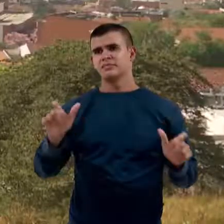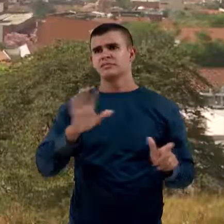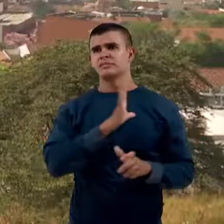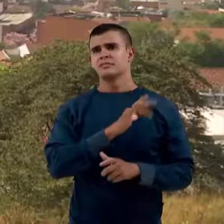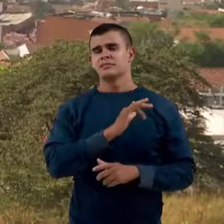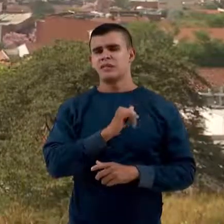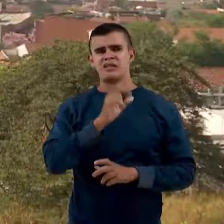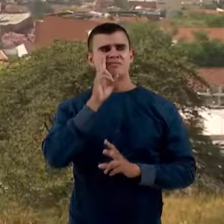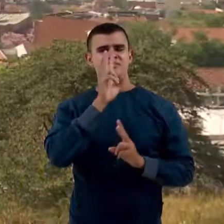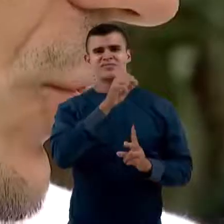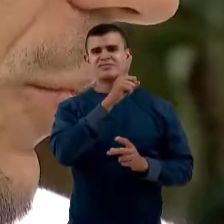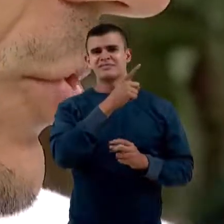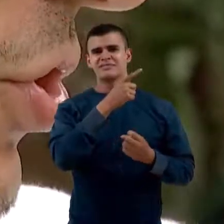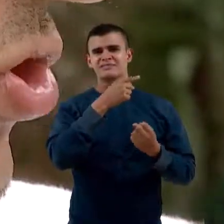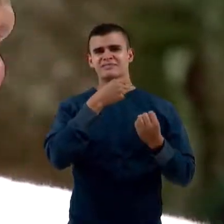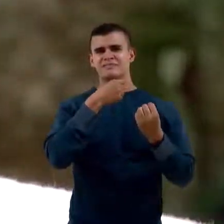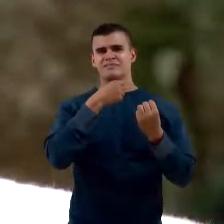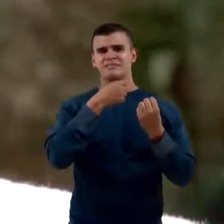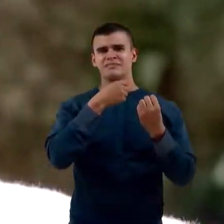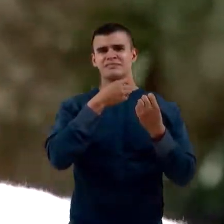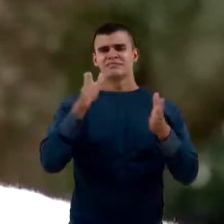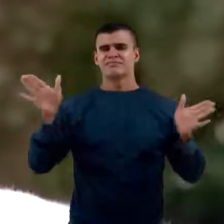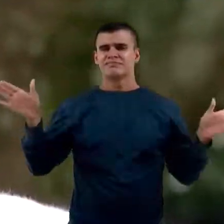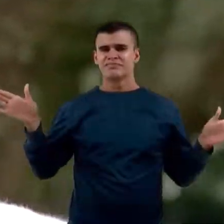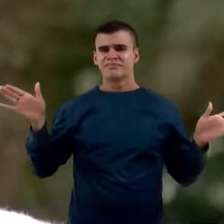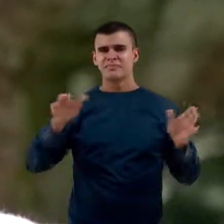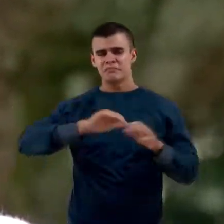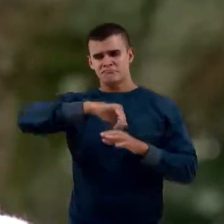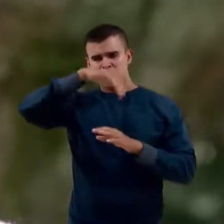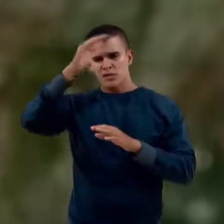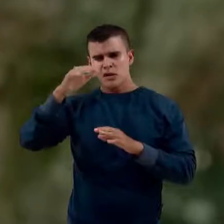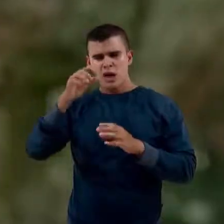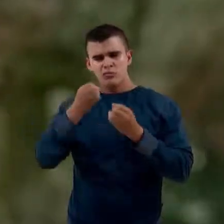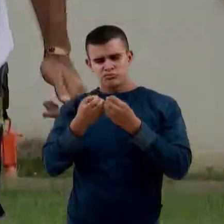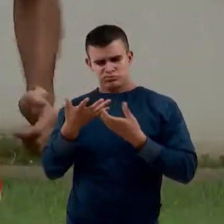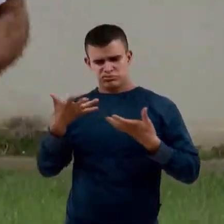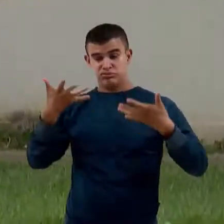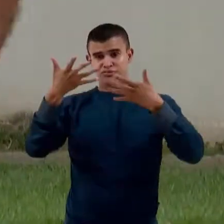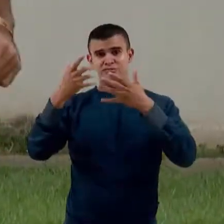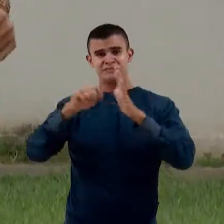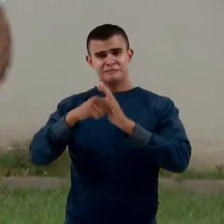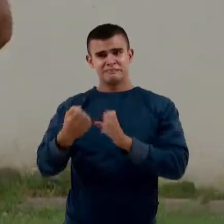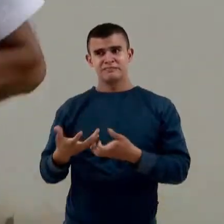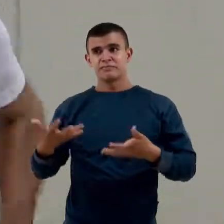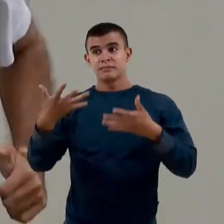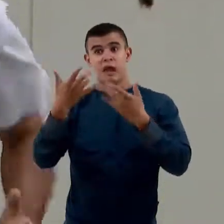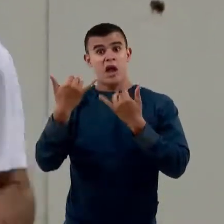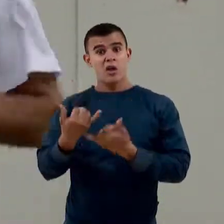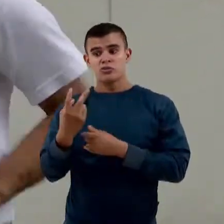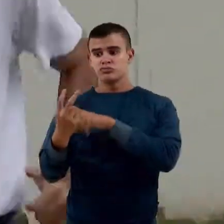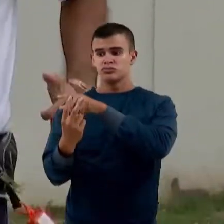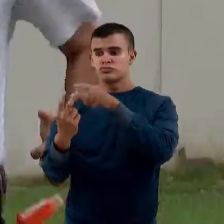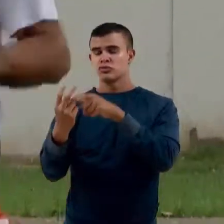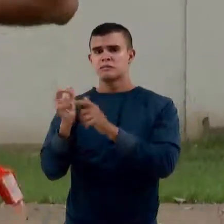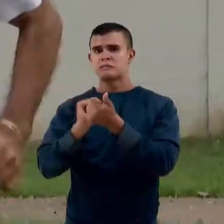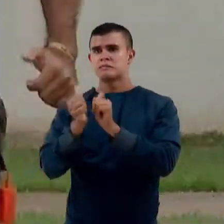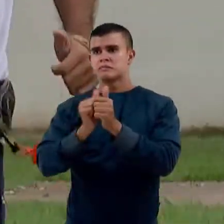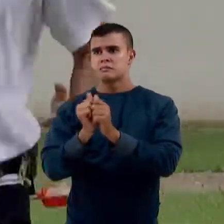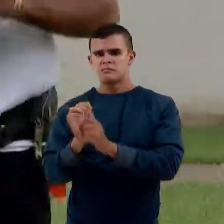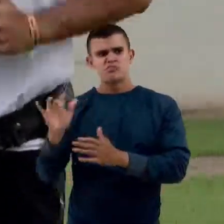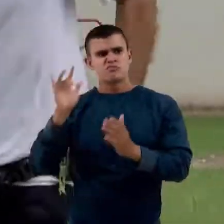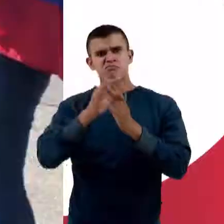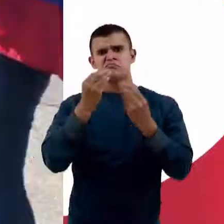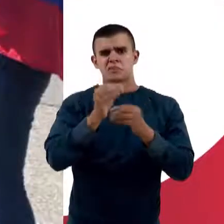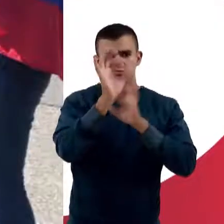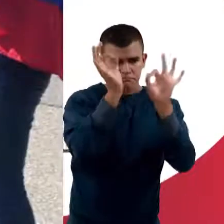Hugo Gómez, quien desde hace 20 años combina su profesión como enfermero y su pasión por el atletismo. Hoy, con 43 años, recordó